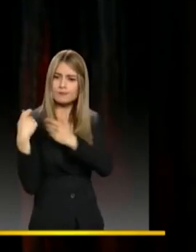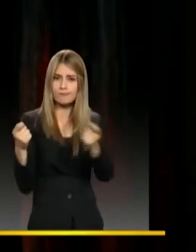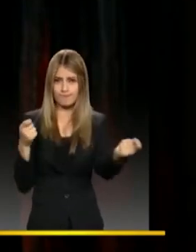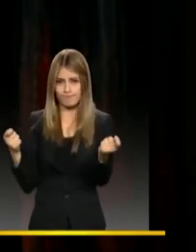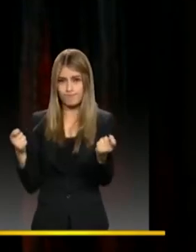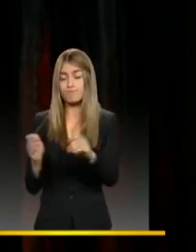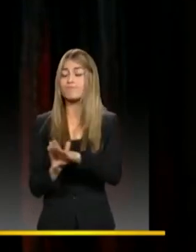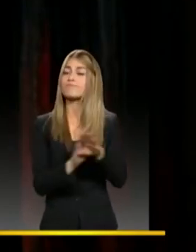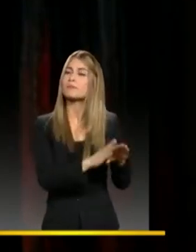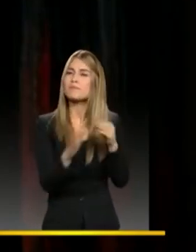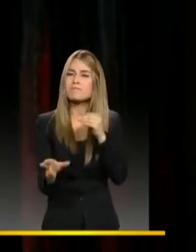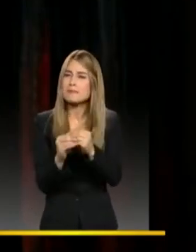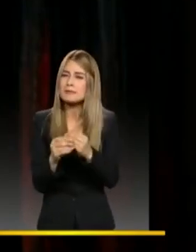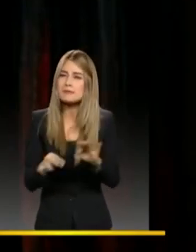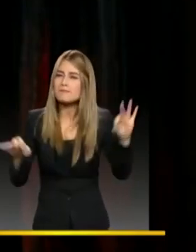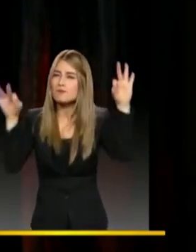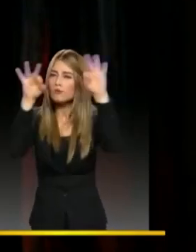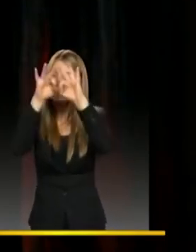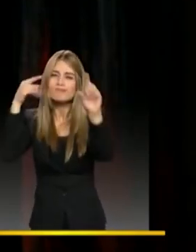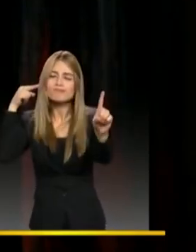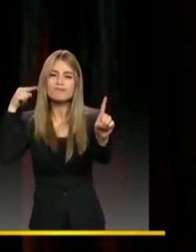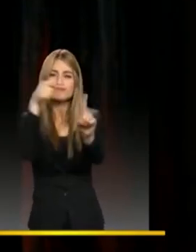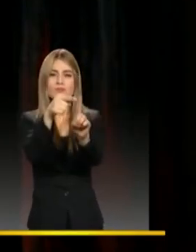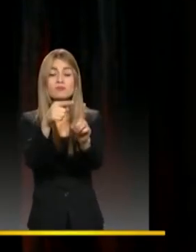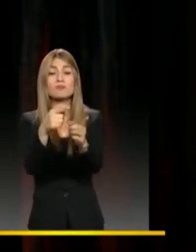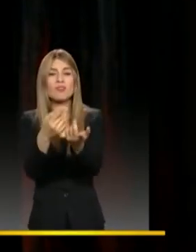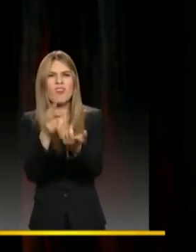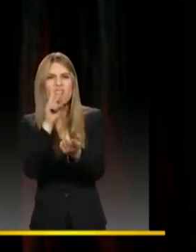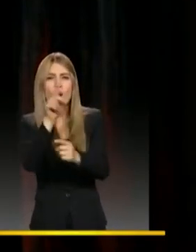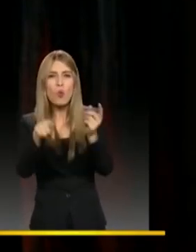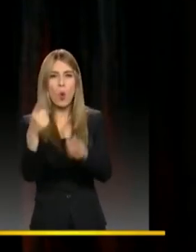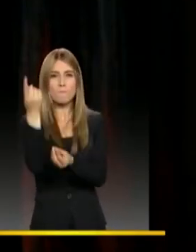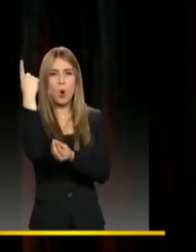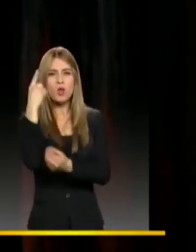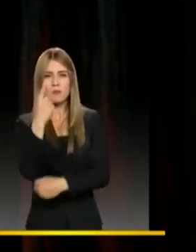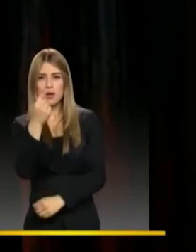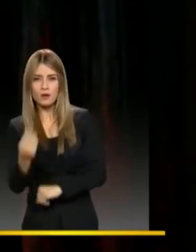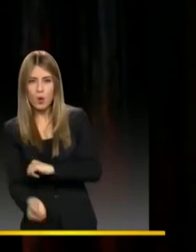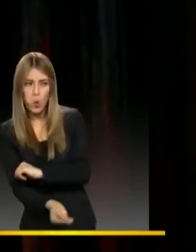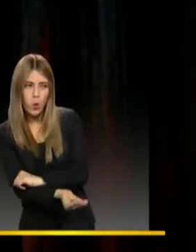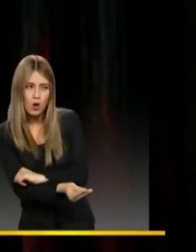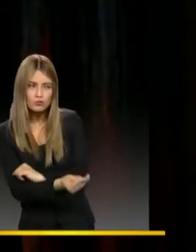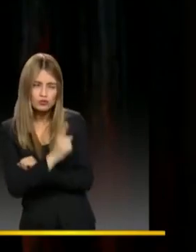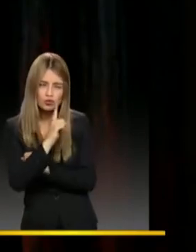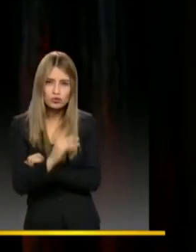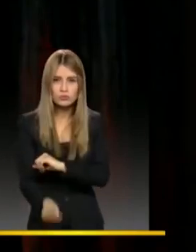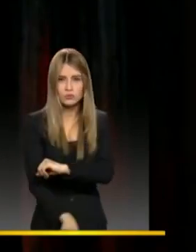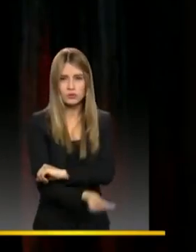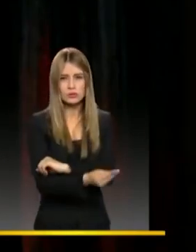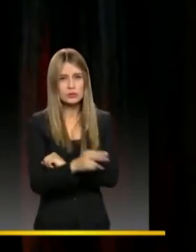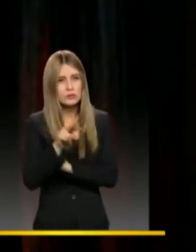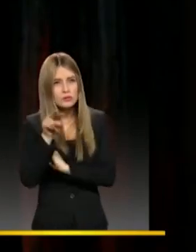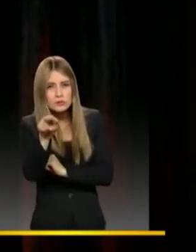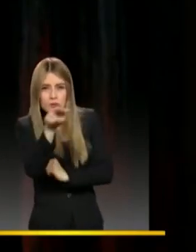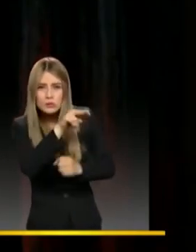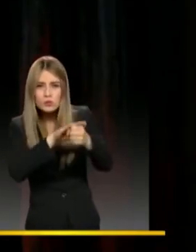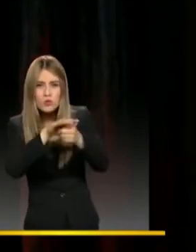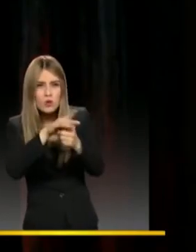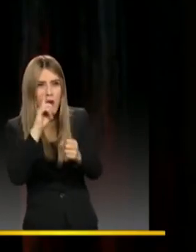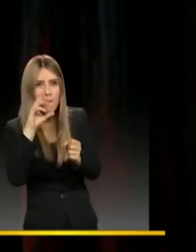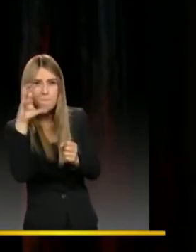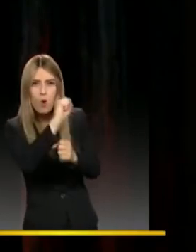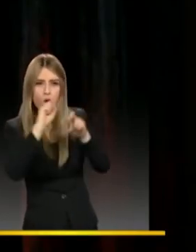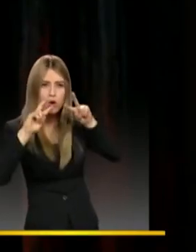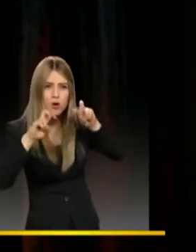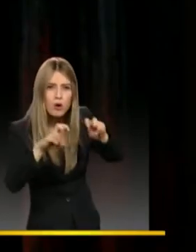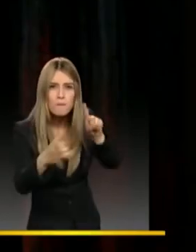la corrupción. Se han destapado muchas ollas podridas que nos preocupan, nos